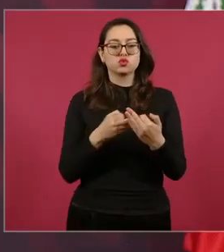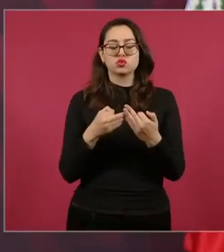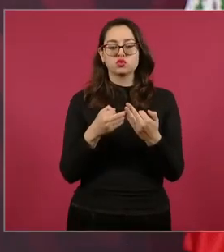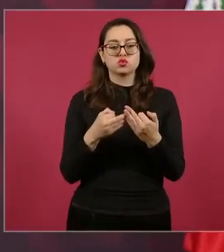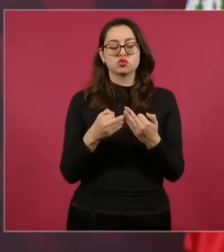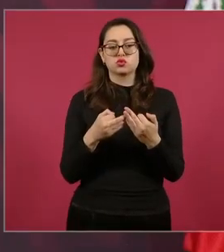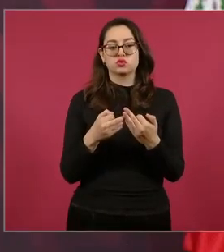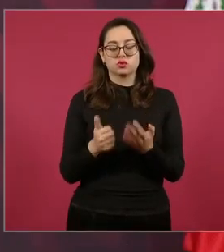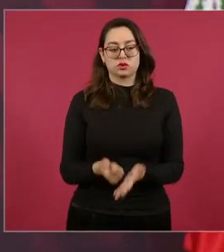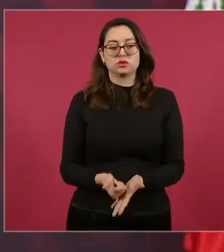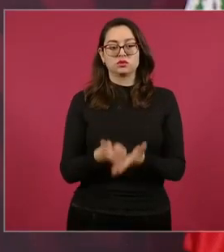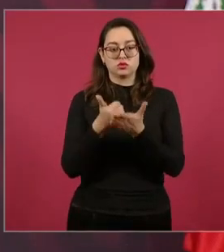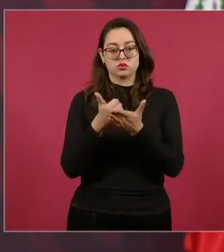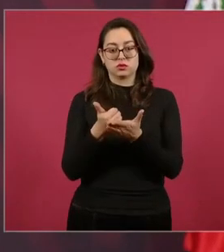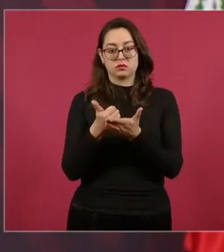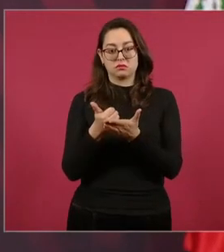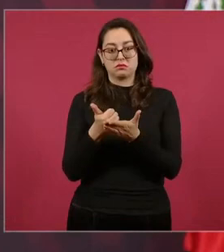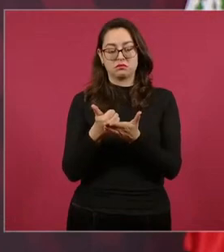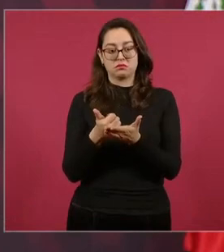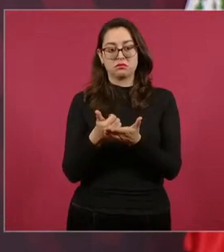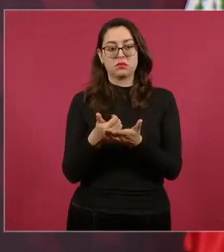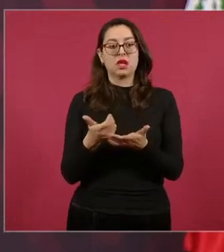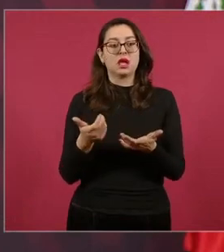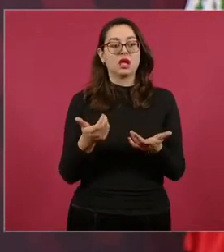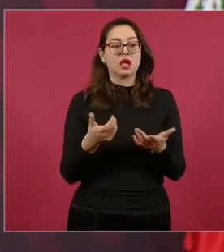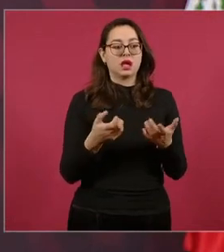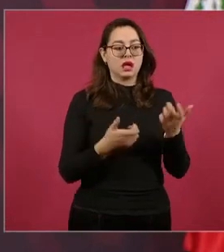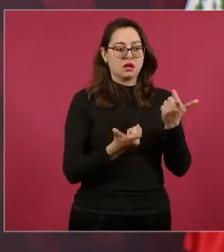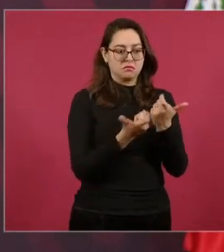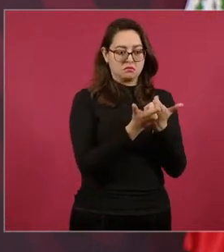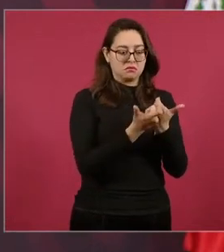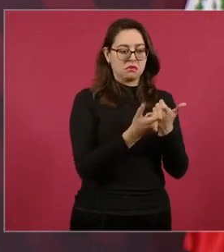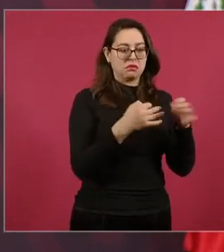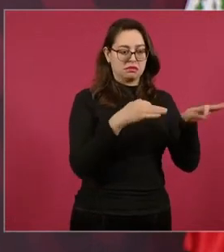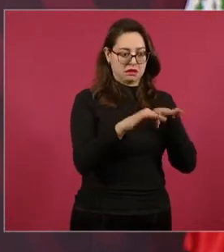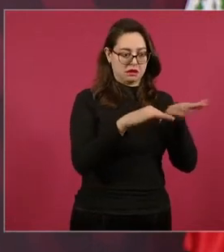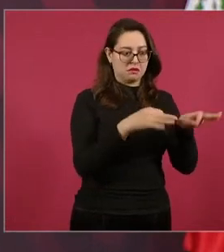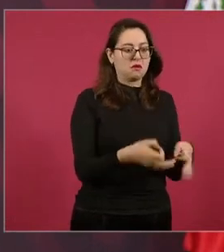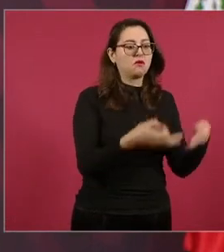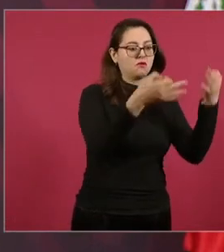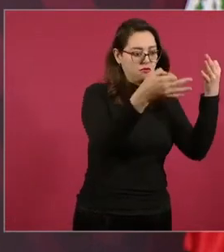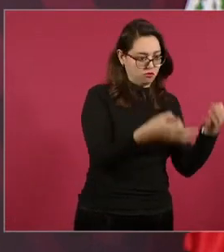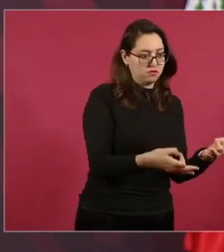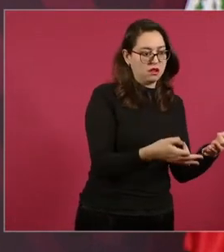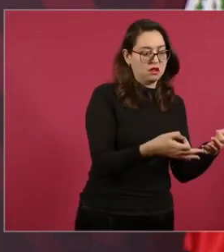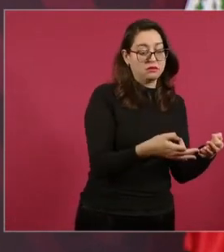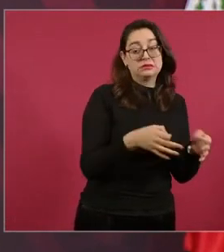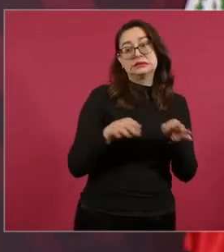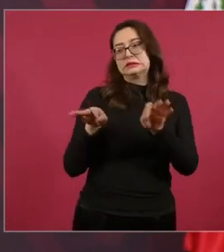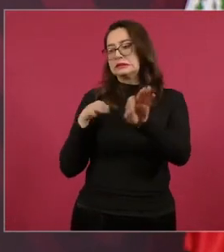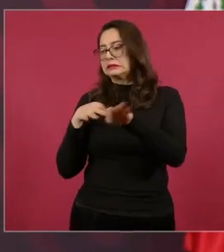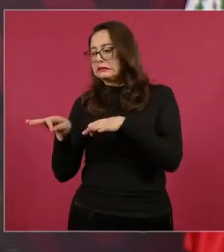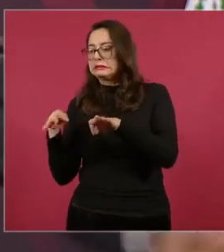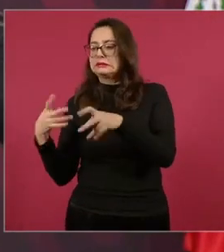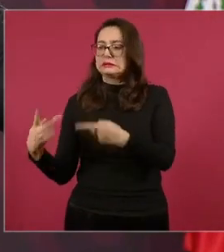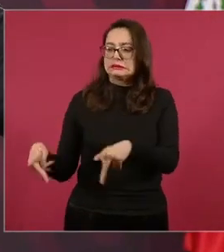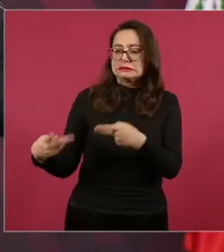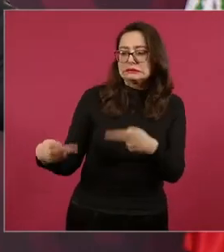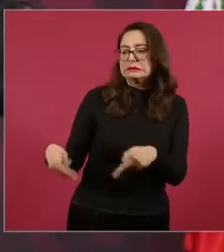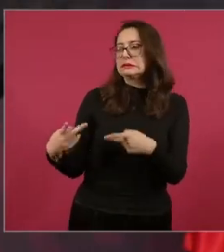los de la economía formal y los de la economía informal, los que se buscan la vida como pueden.